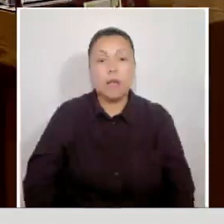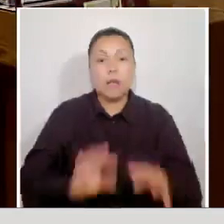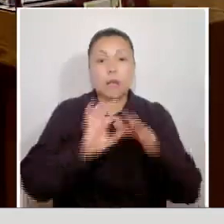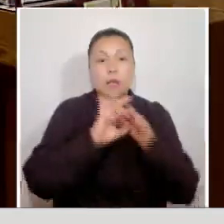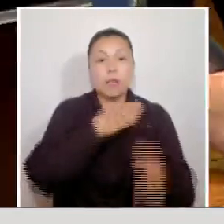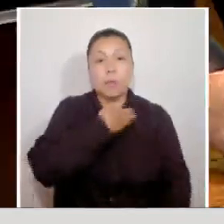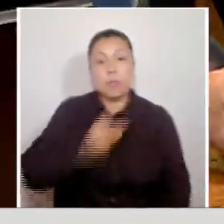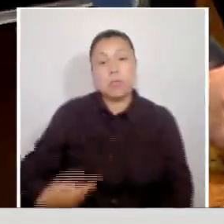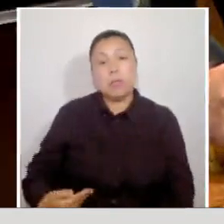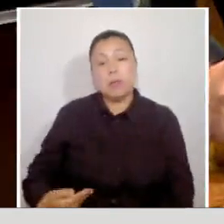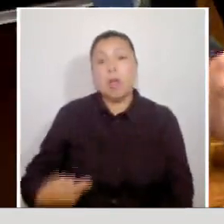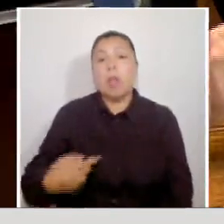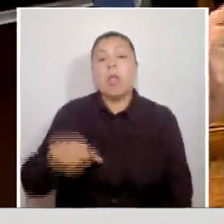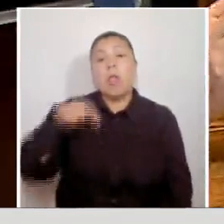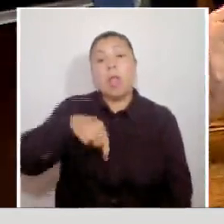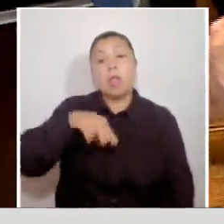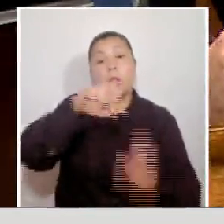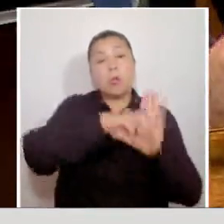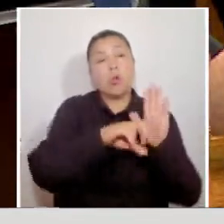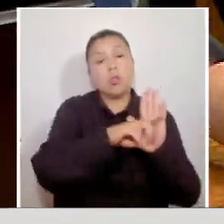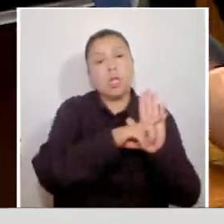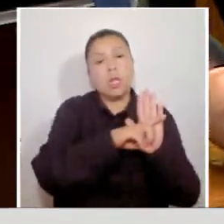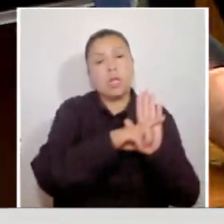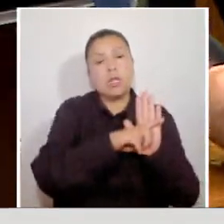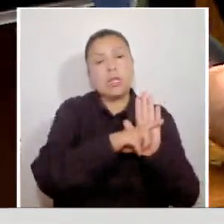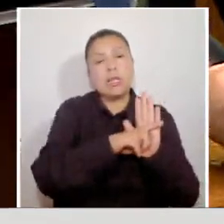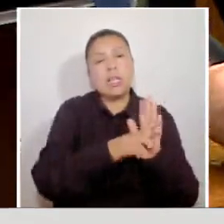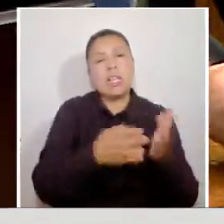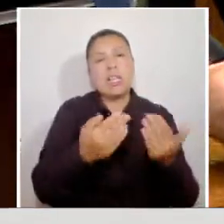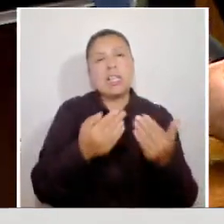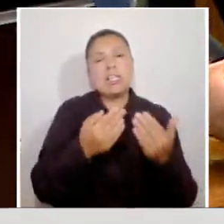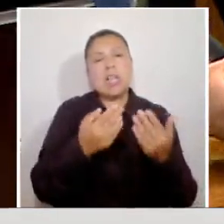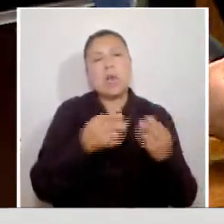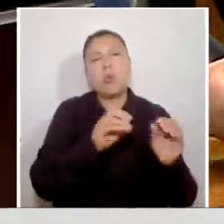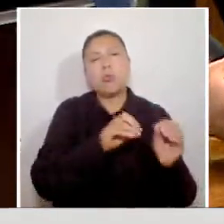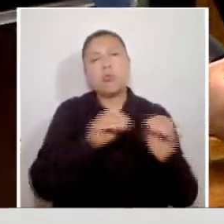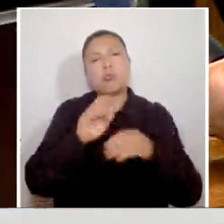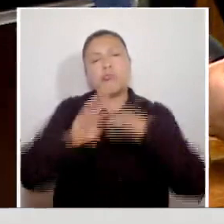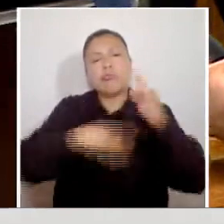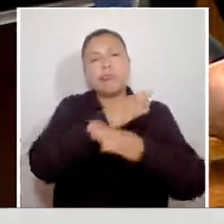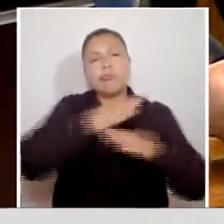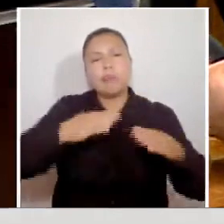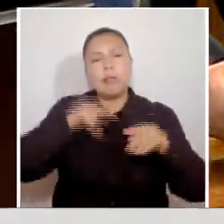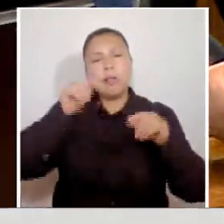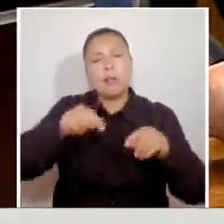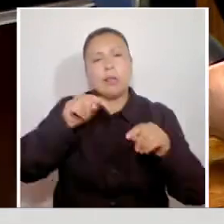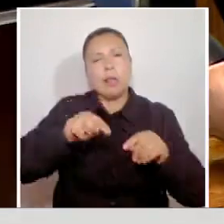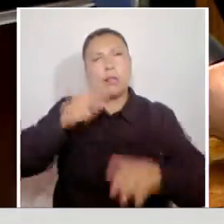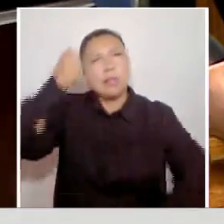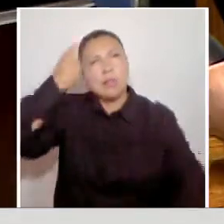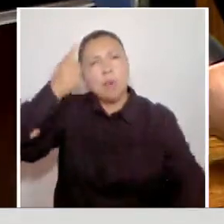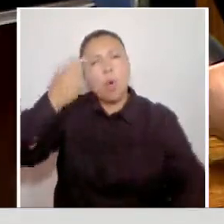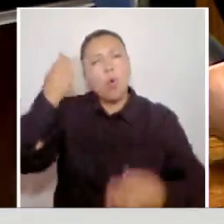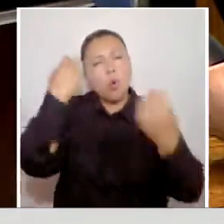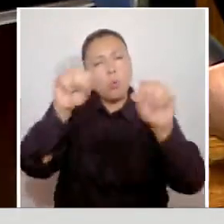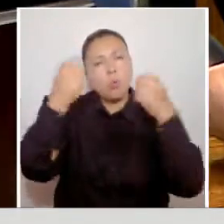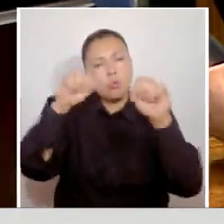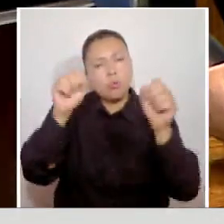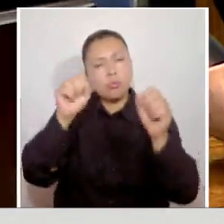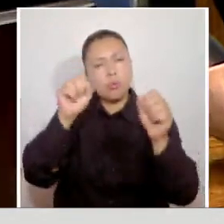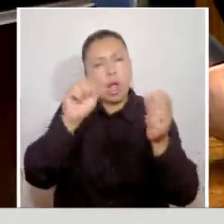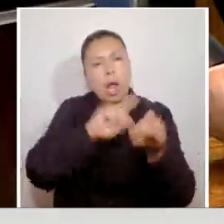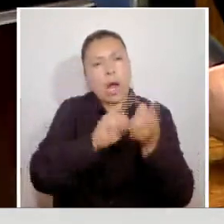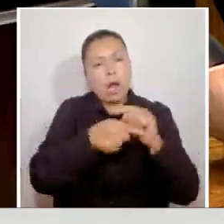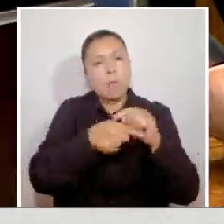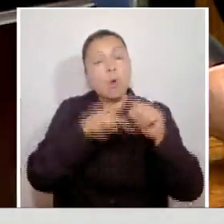presidente este proyecto Busca derogar las artes marciales y que estas sean entendidas como un deporte para así terminar con